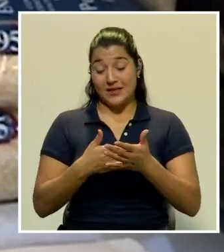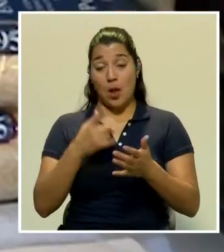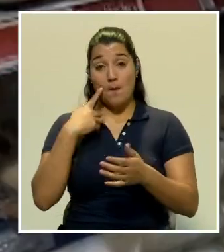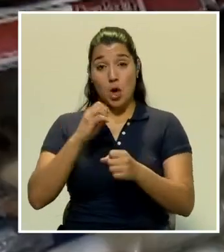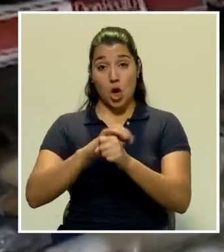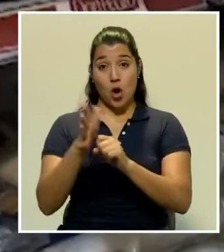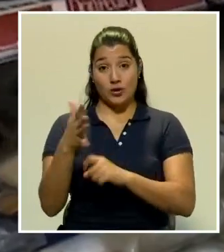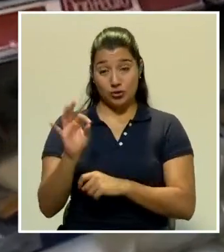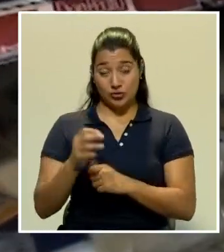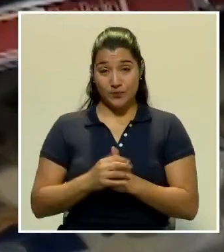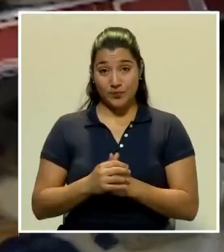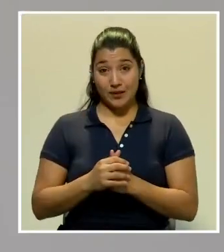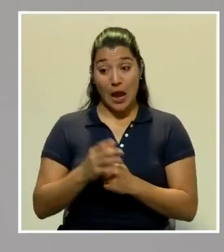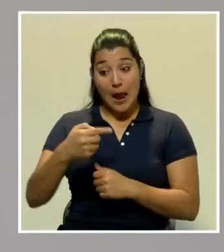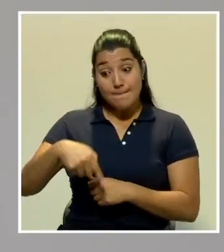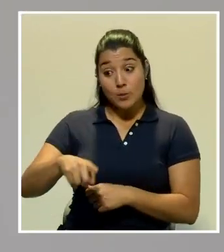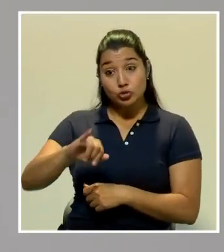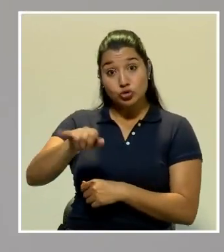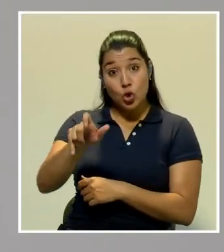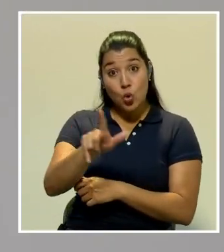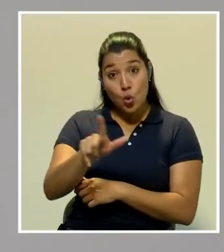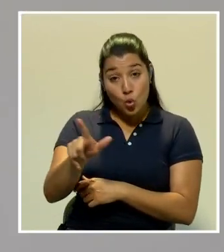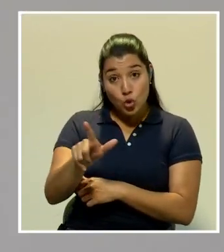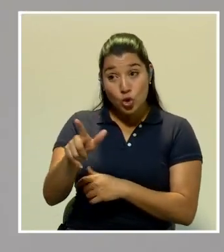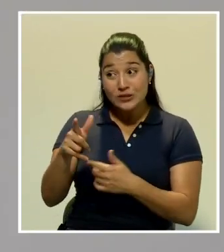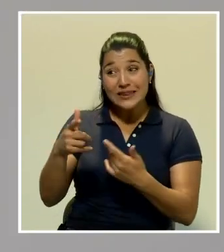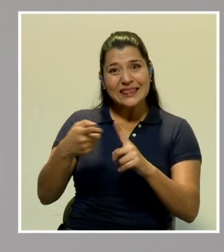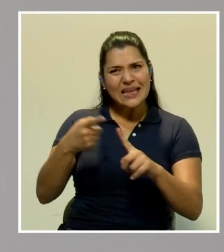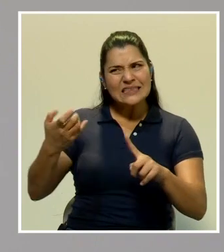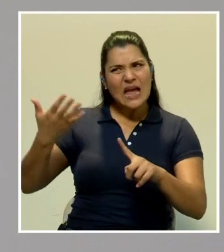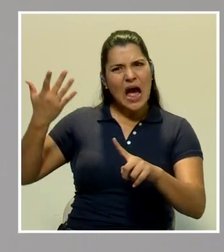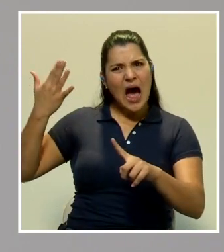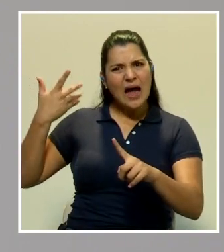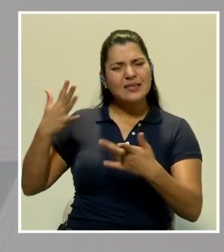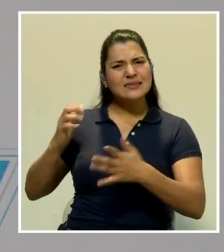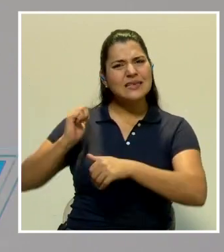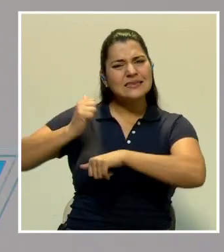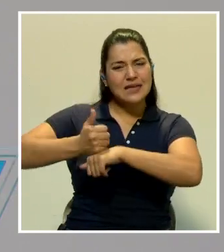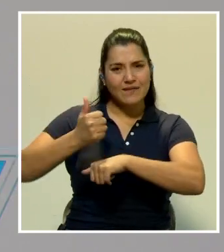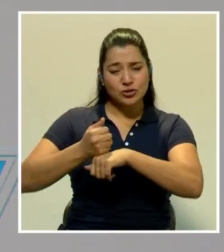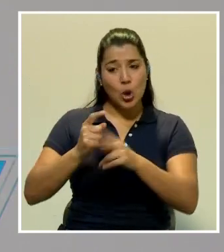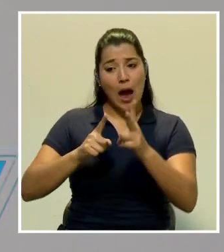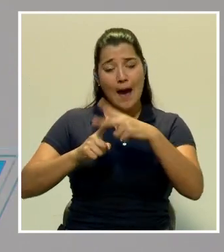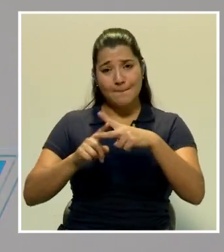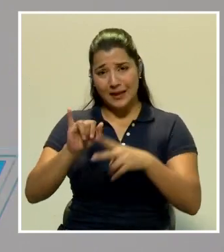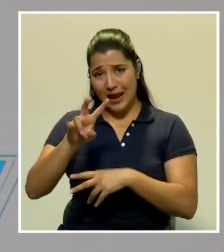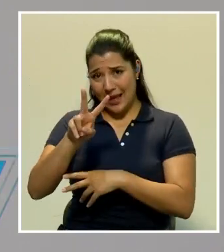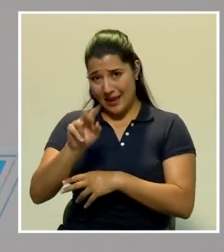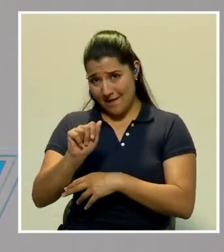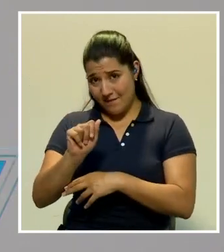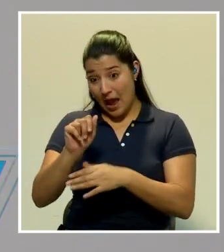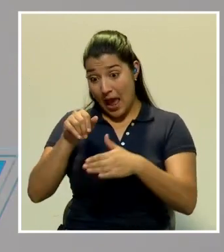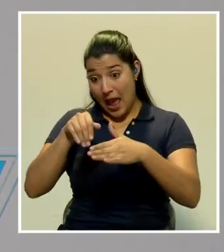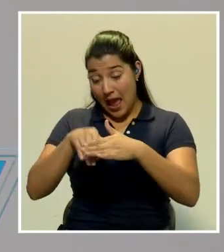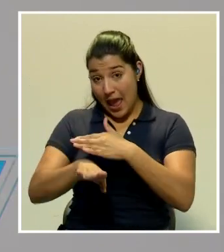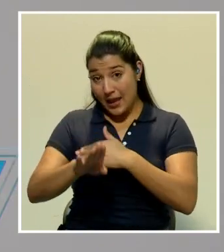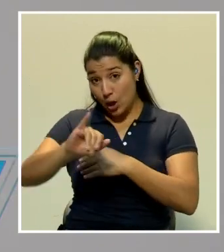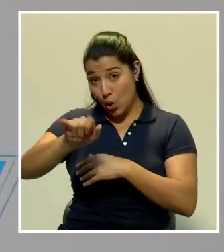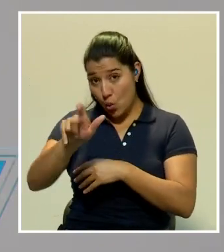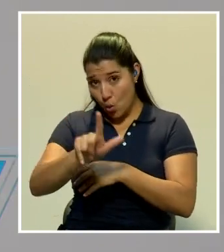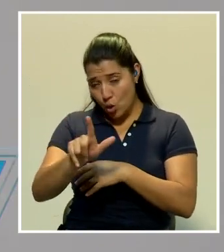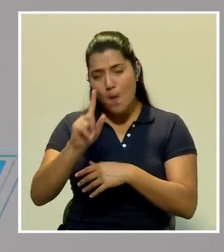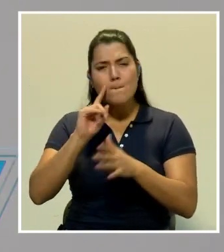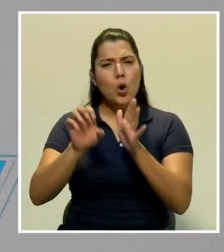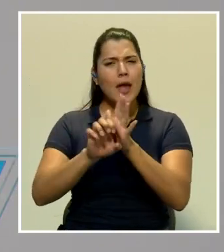COVID-19. En el mes de julio entran a regir un incremento. Por ejemplo, el de la canasta básica va a irse a un